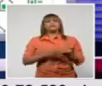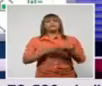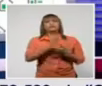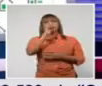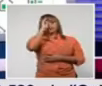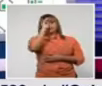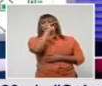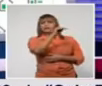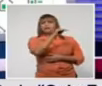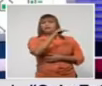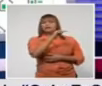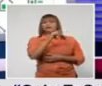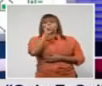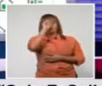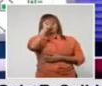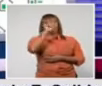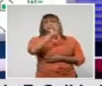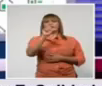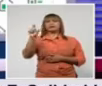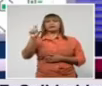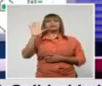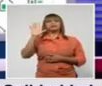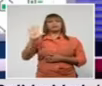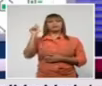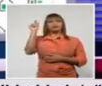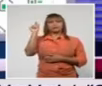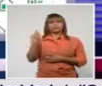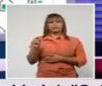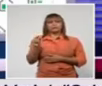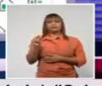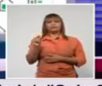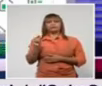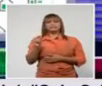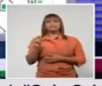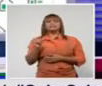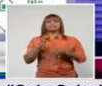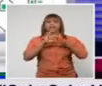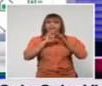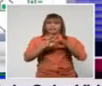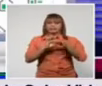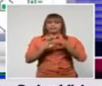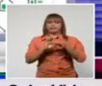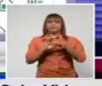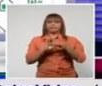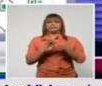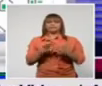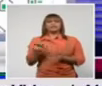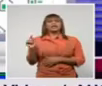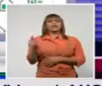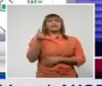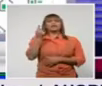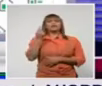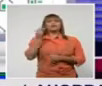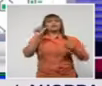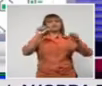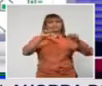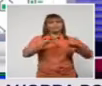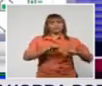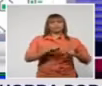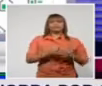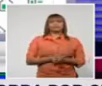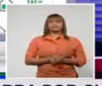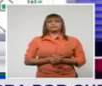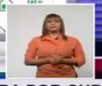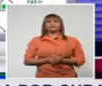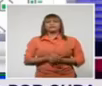en instituciones hospitalarias 5 pacientes reportados en estado grave y uno se reporta en estado crítico. La buena